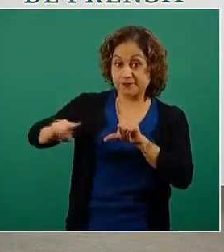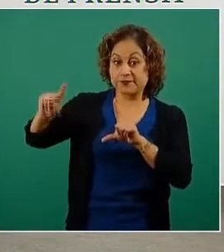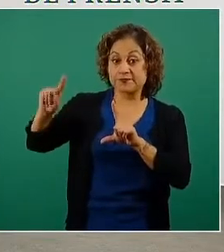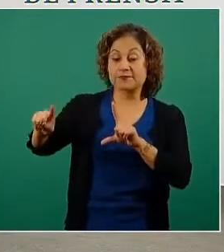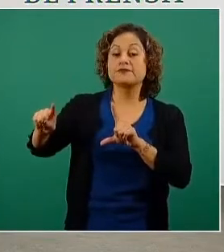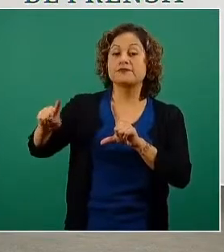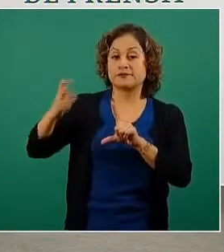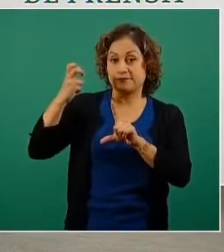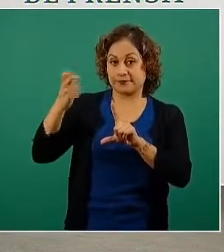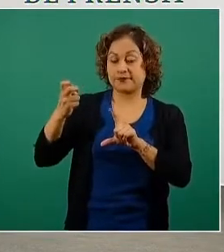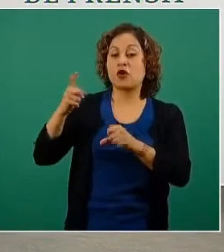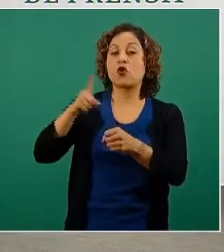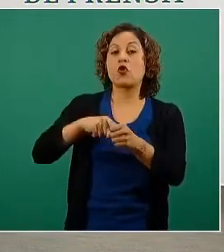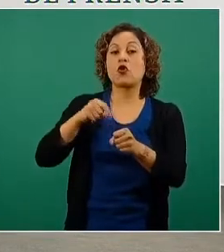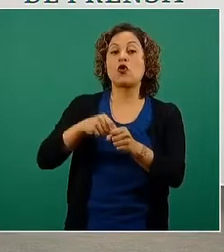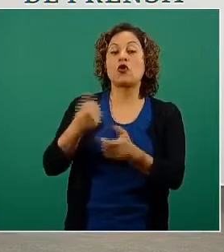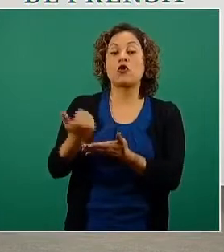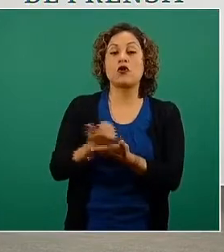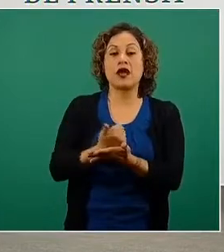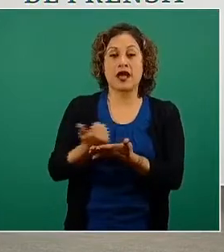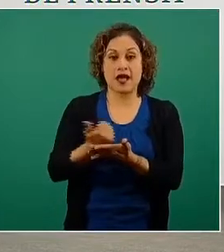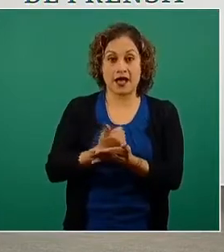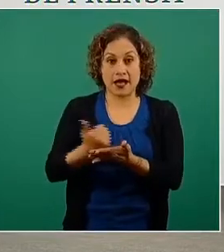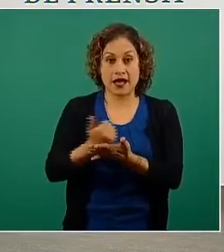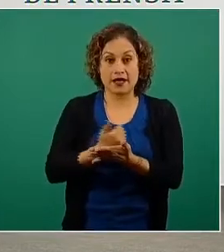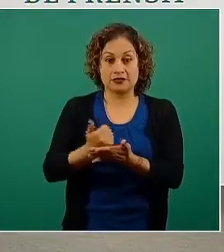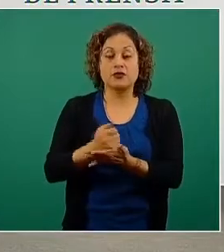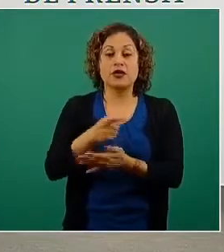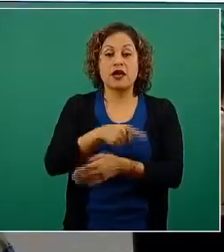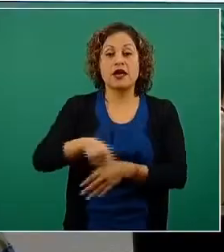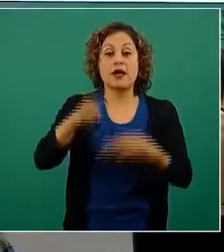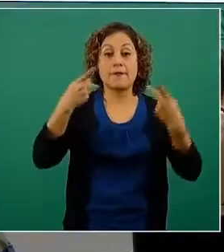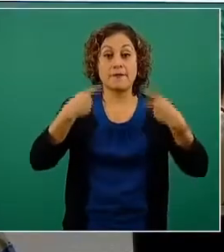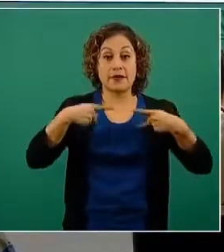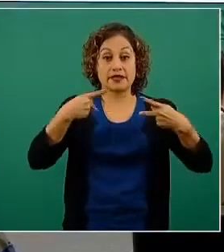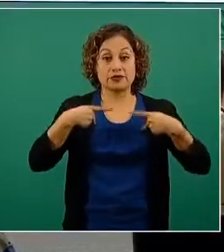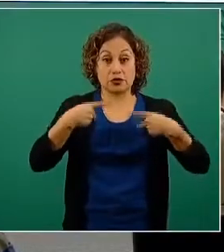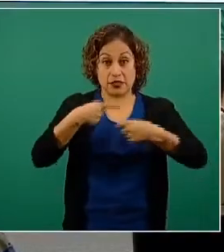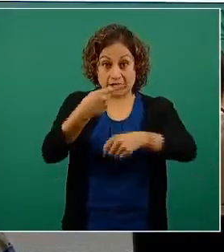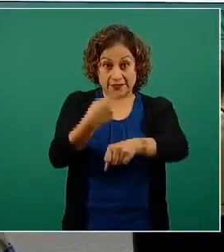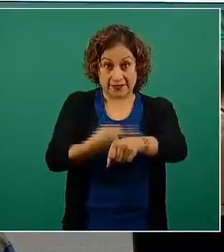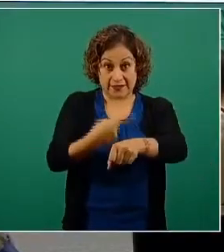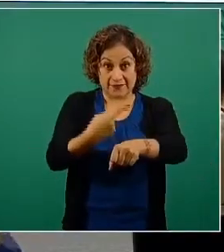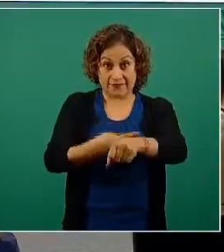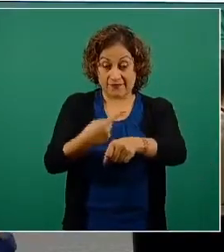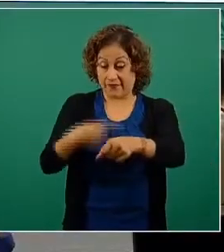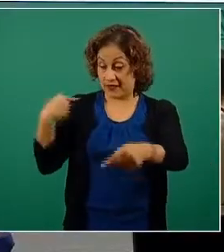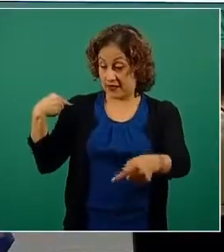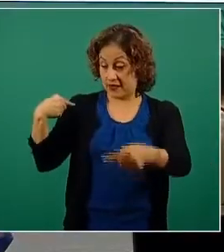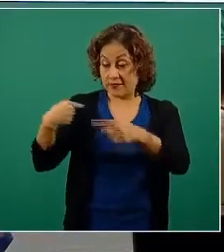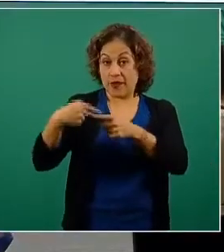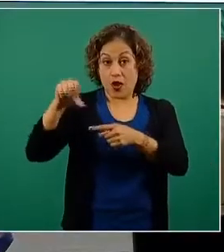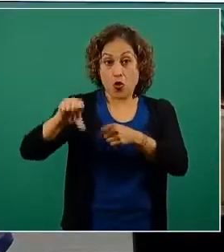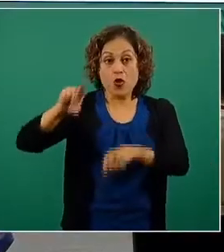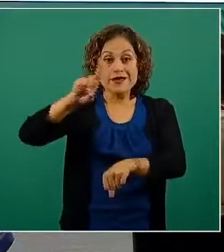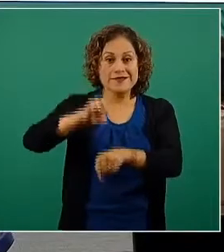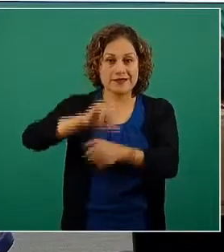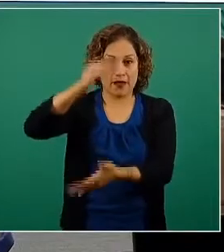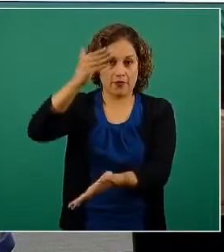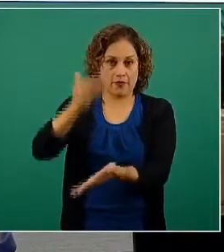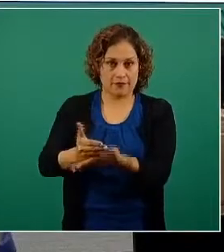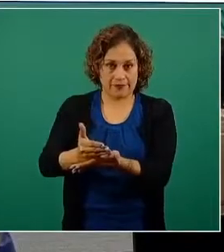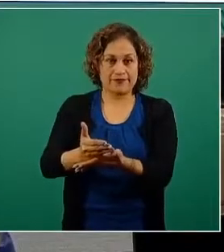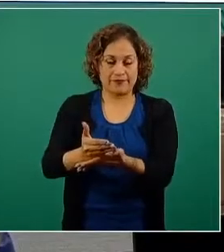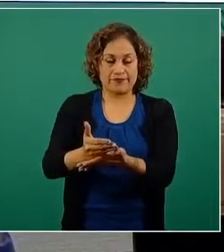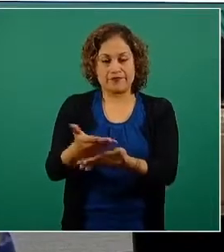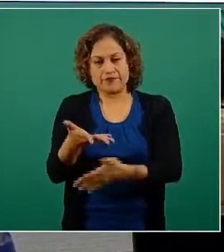barras o la línea azul más bien son la cantidad de casos estimados que estamos teniendo con el corte al día de hoy. Actualmente un poco más de